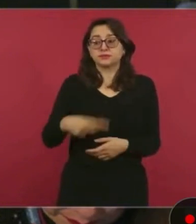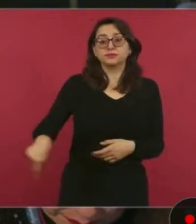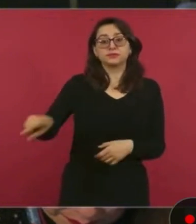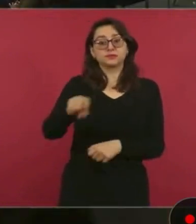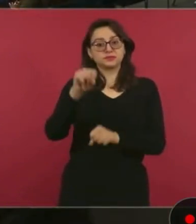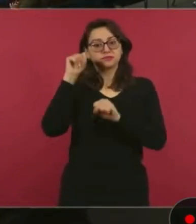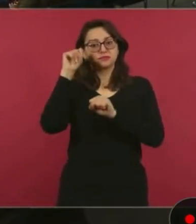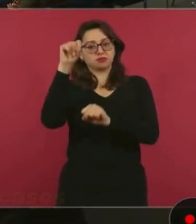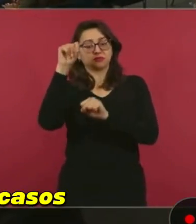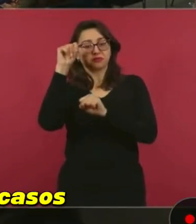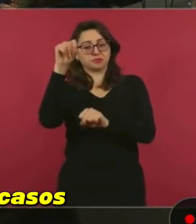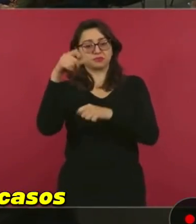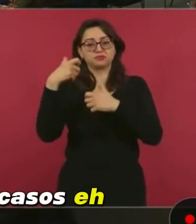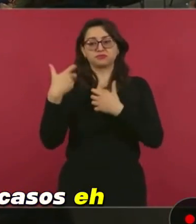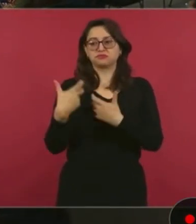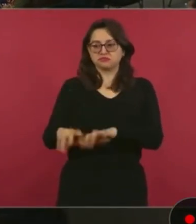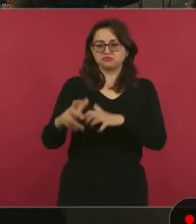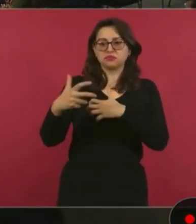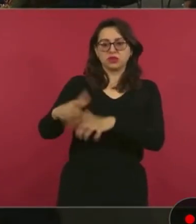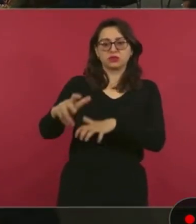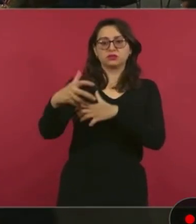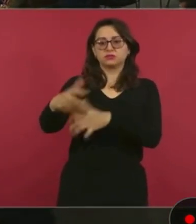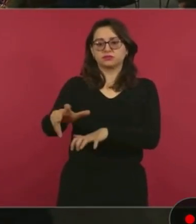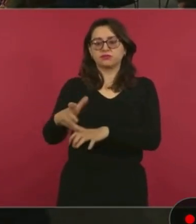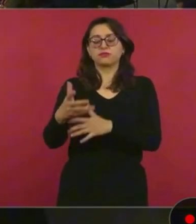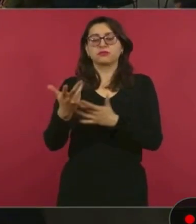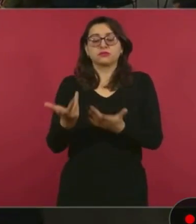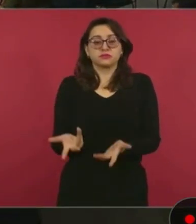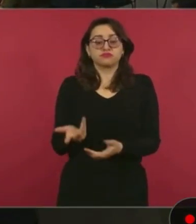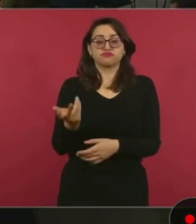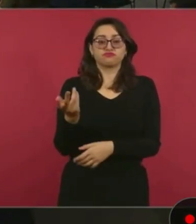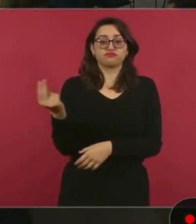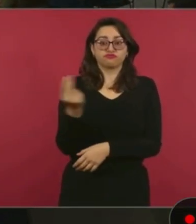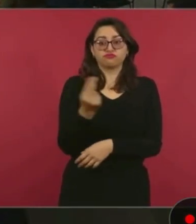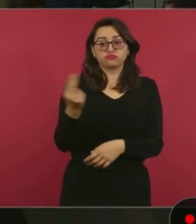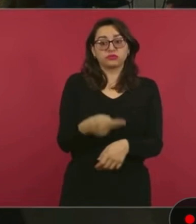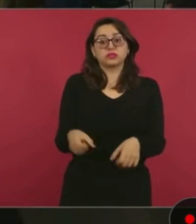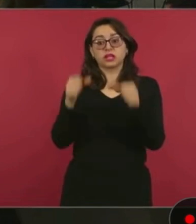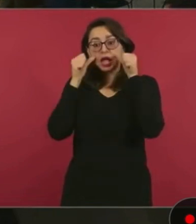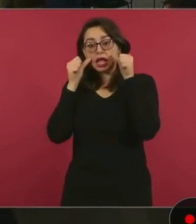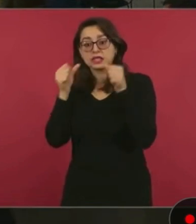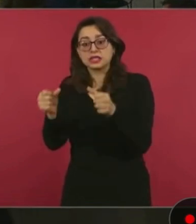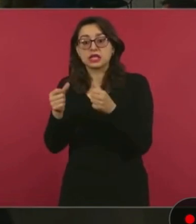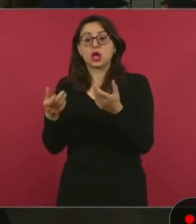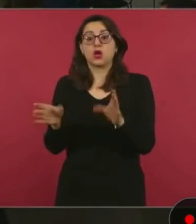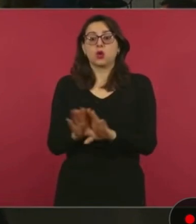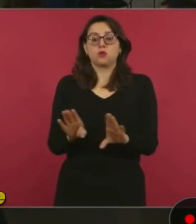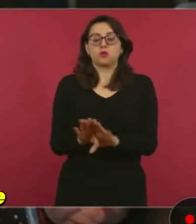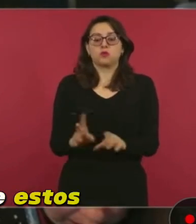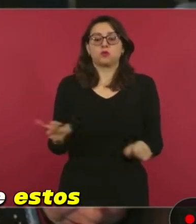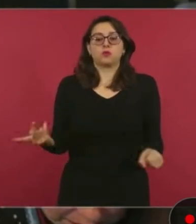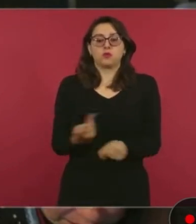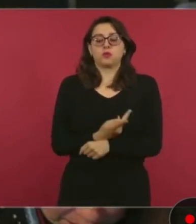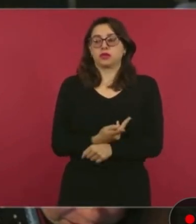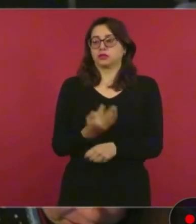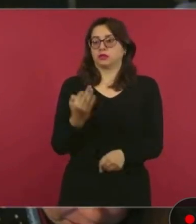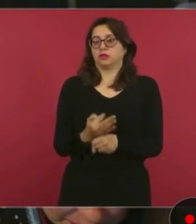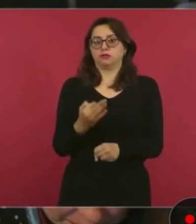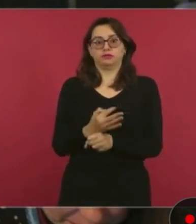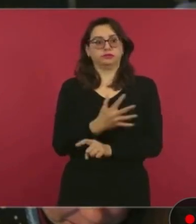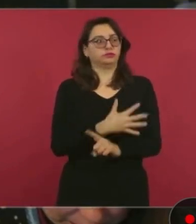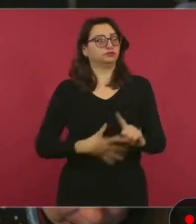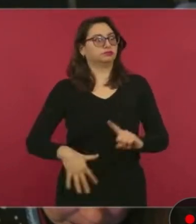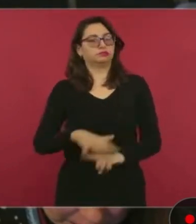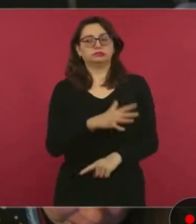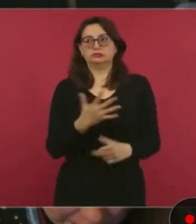haber excepción en algunos casos que deban de atender, y pues cómo queda el tema de la justicia en medio de estos pues